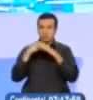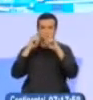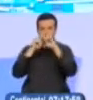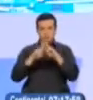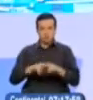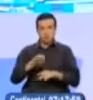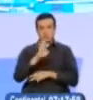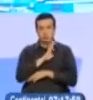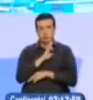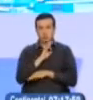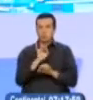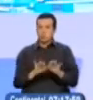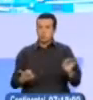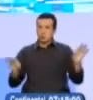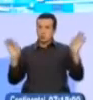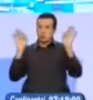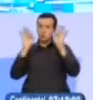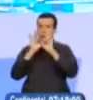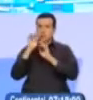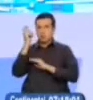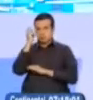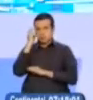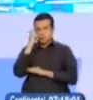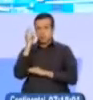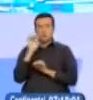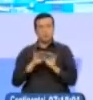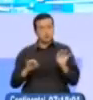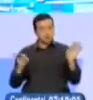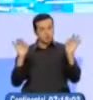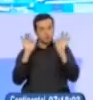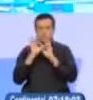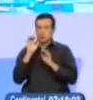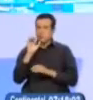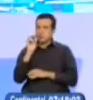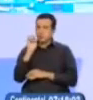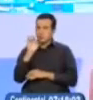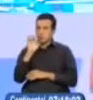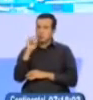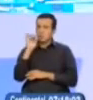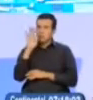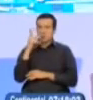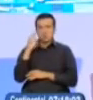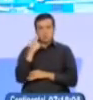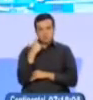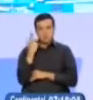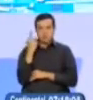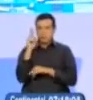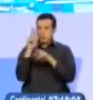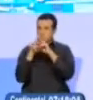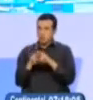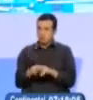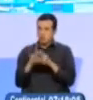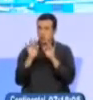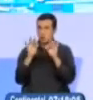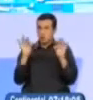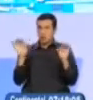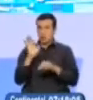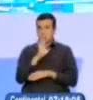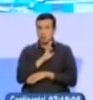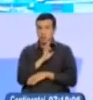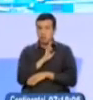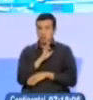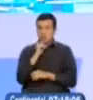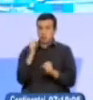revisiones técnicas que sean necesarias. Me parece que es indispensable que haya ahí una buena revisión de la calidad técnica